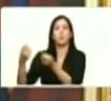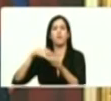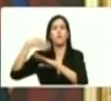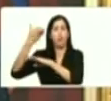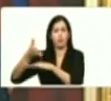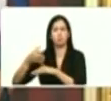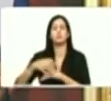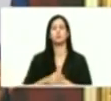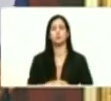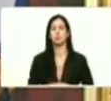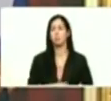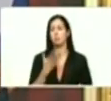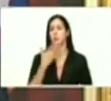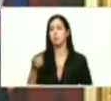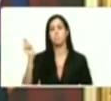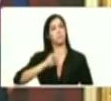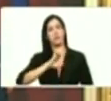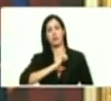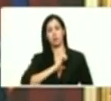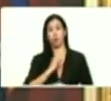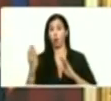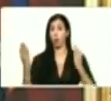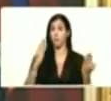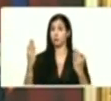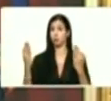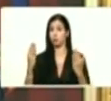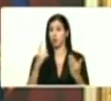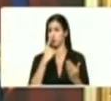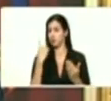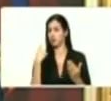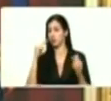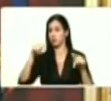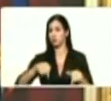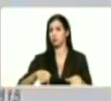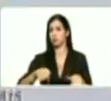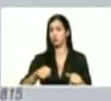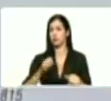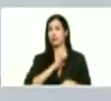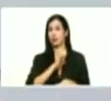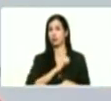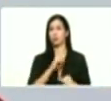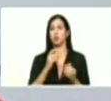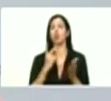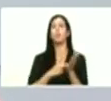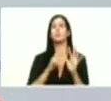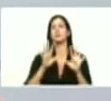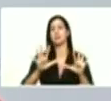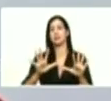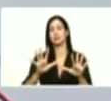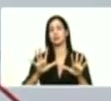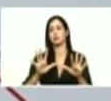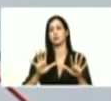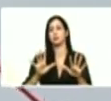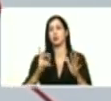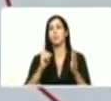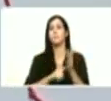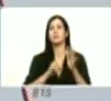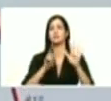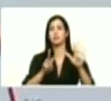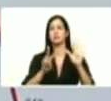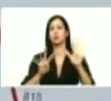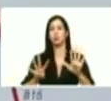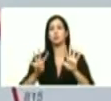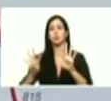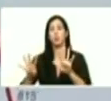que en el mes de enero esto es una comparación de los meses de enero fíjense 2010 ingresó en el mes de enero 1799